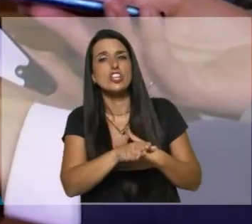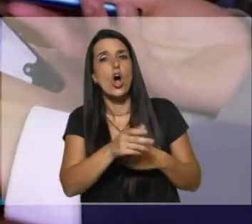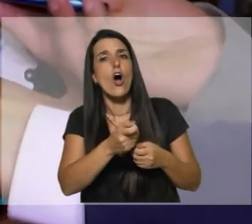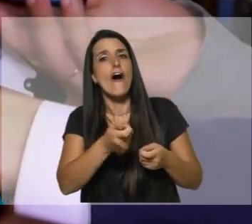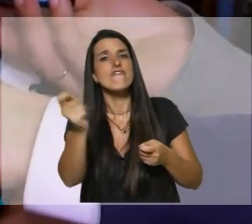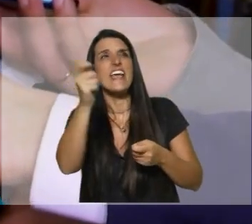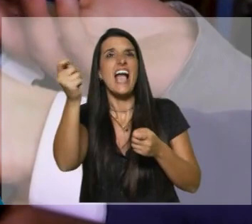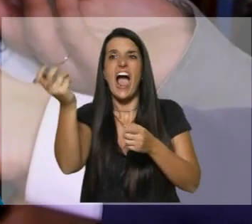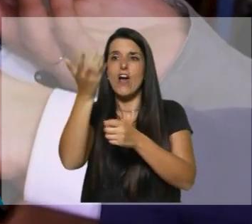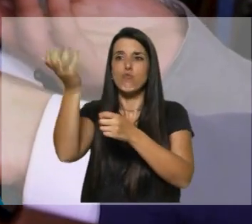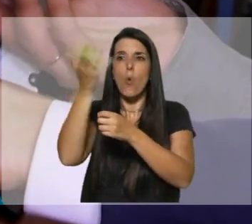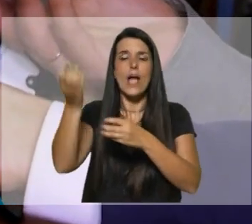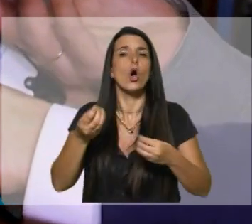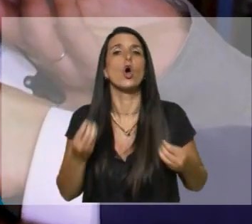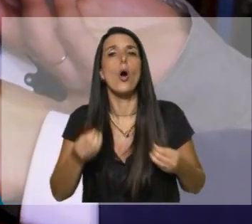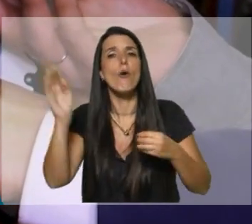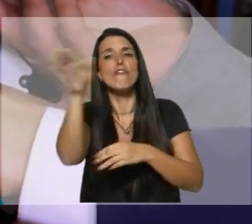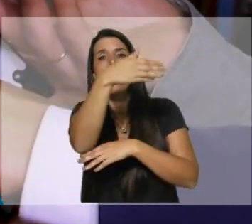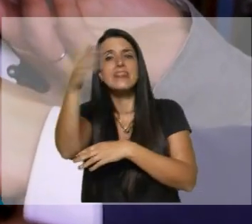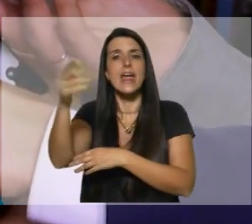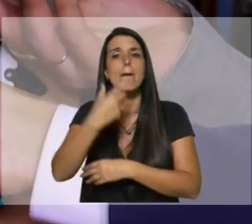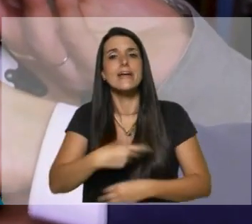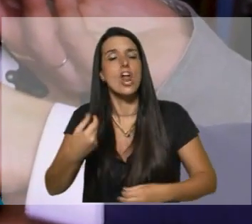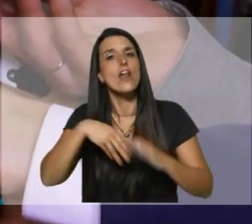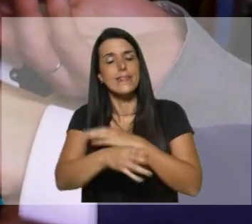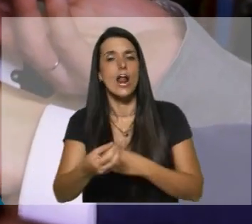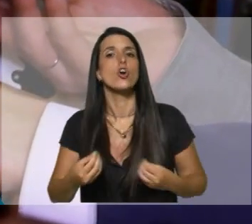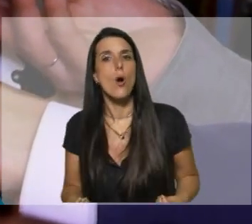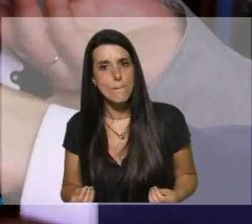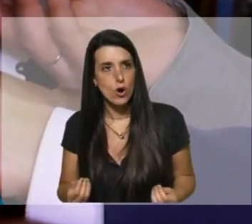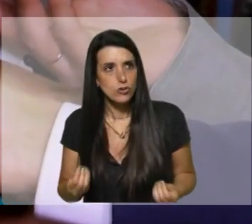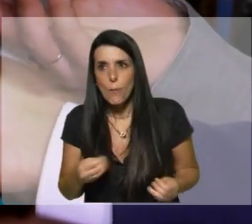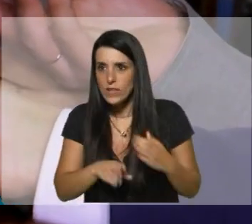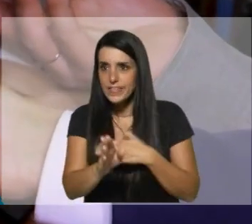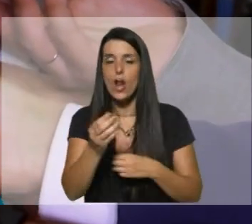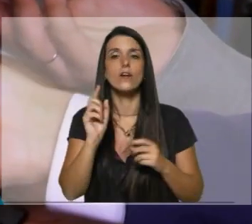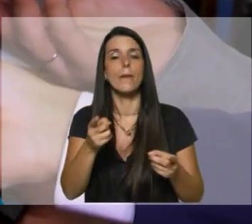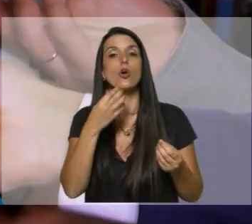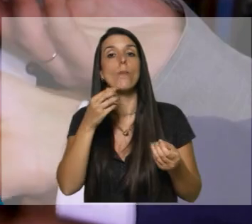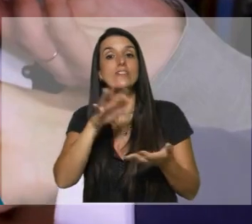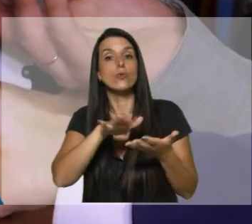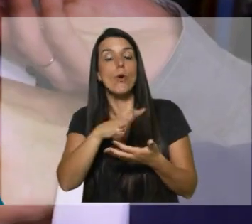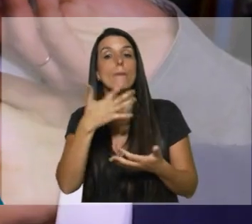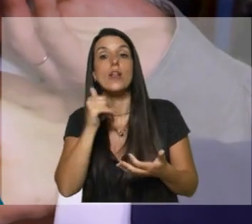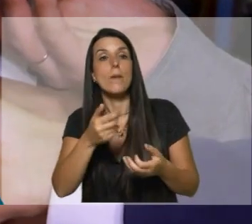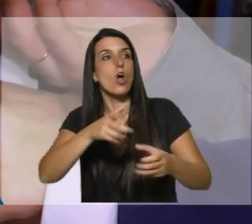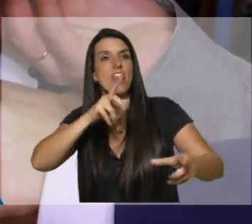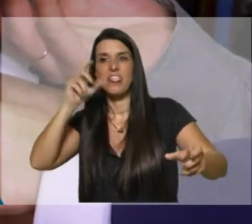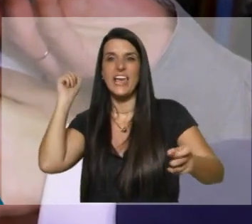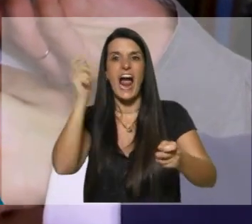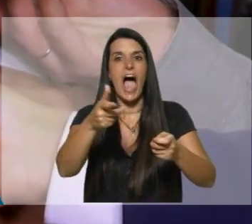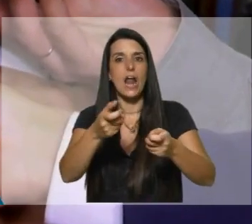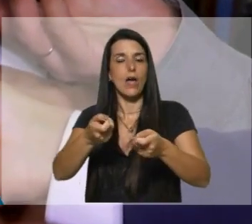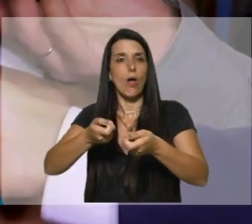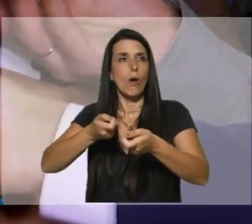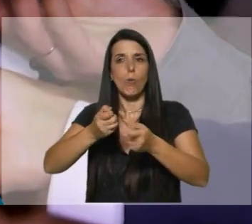cómo ingresan las banderas de Peñarol, cómo en definitiva se termina dando esta situación de tirar proyectiles.